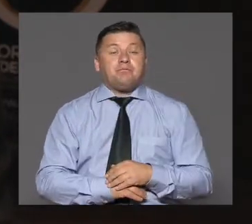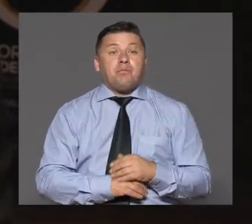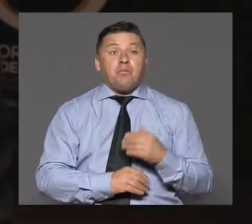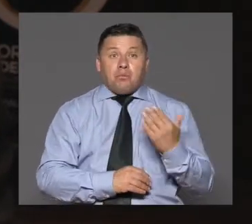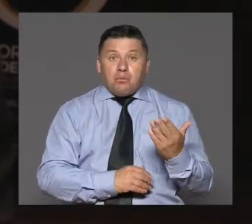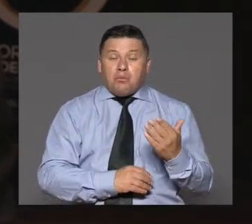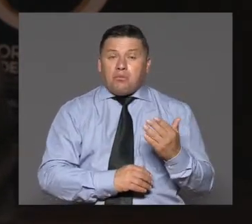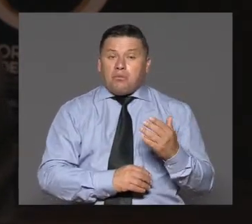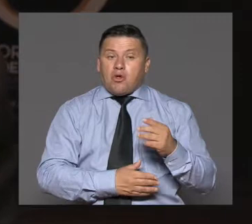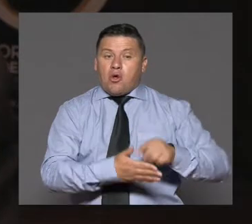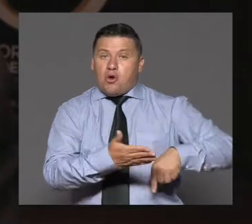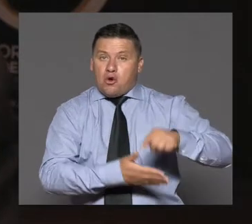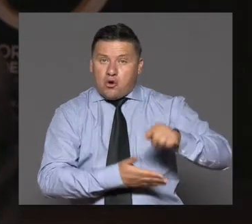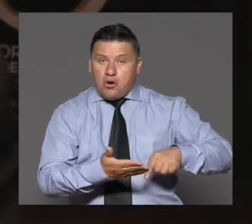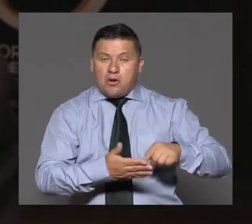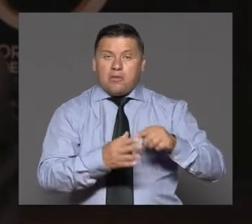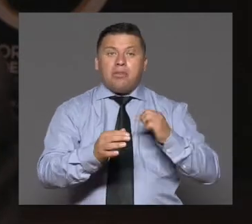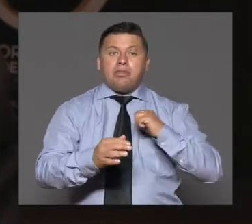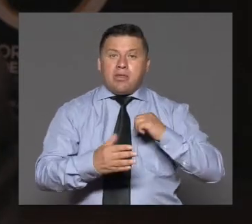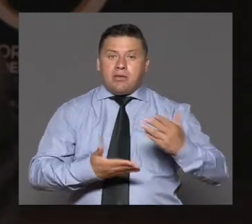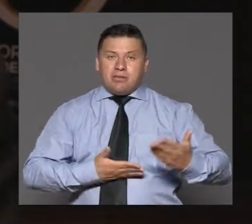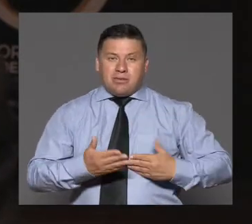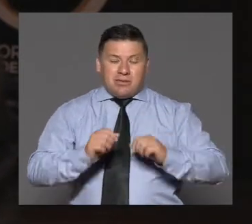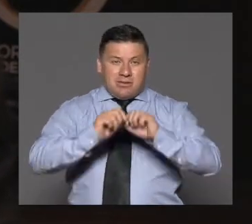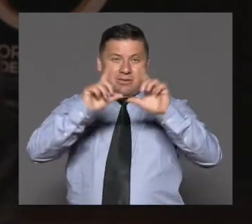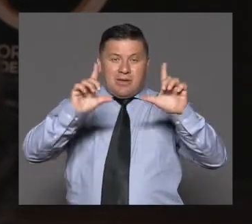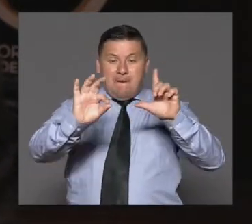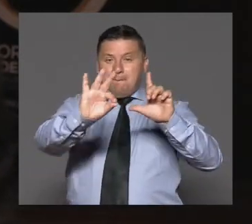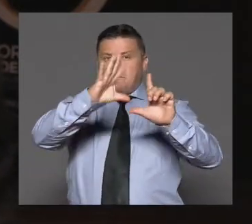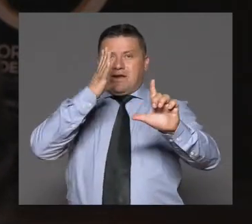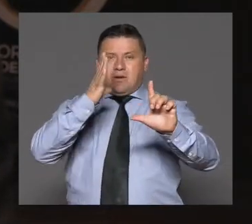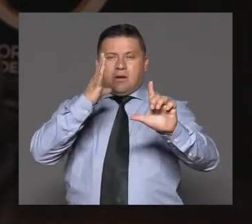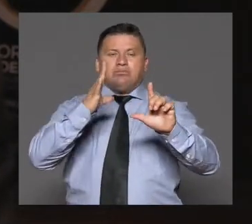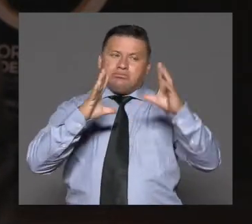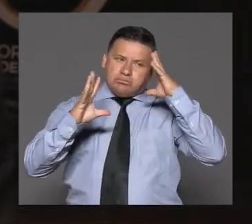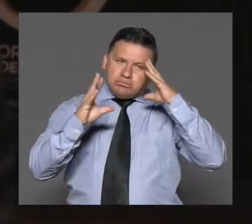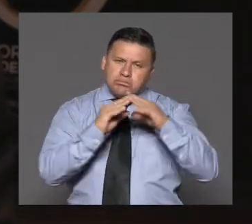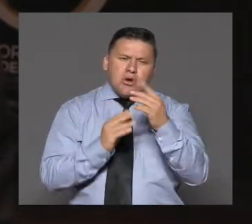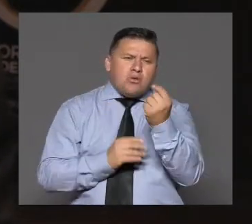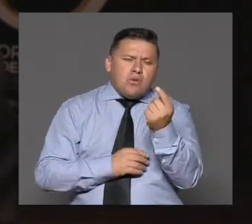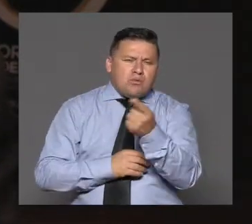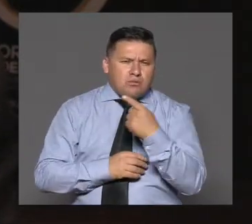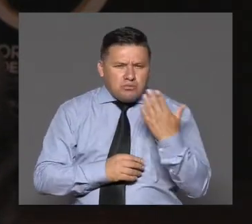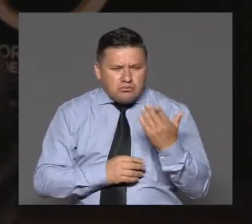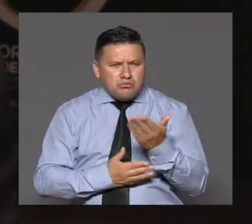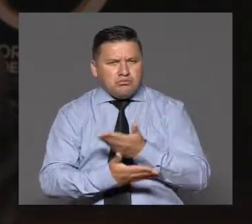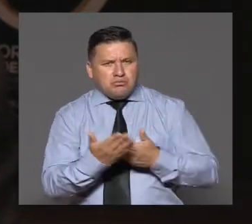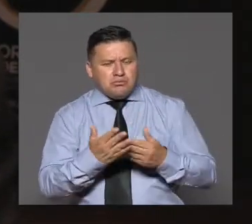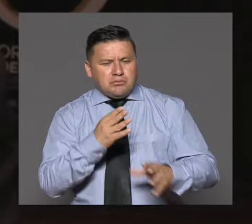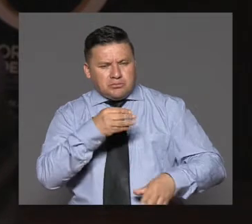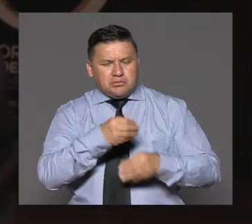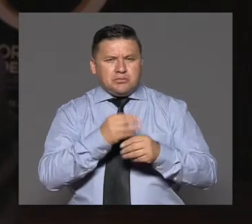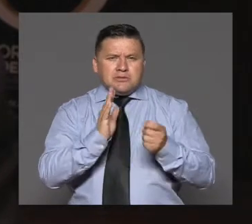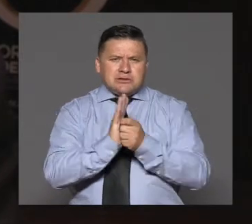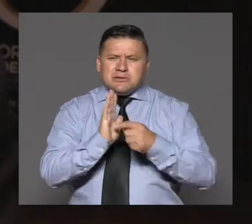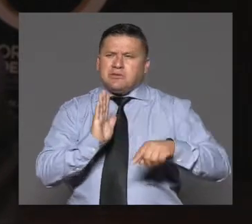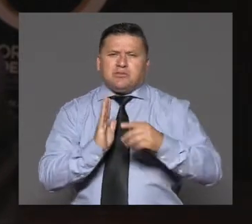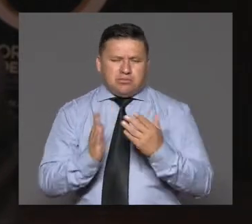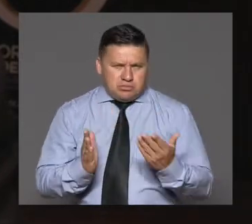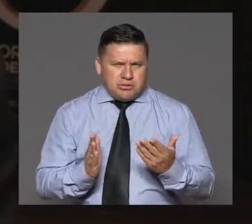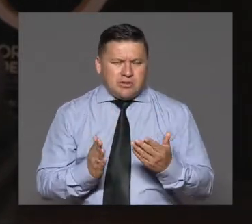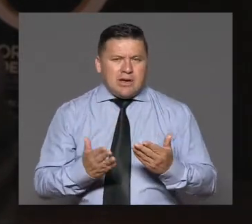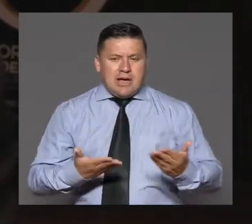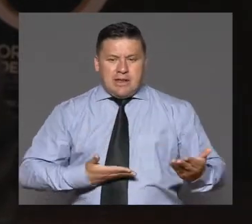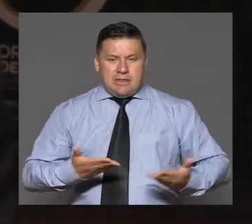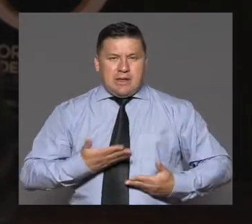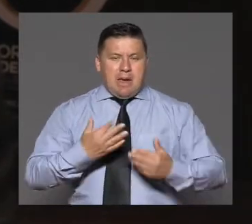modalidades que tiene la tienda virtual del Estado colombiano mediante acuerdos marco de precios, mecanismos de agregación de la demanda y la